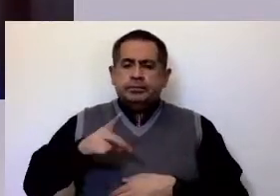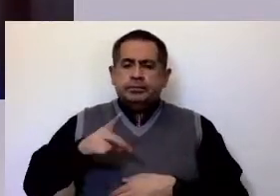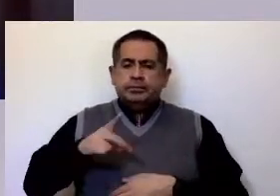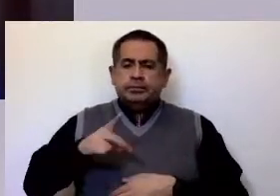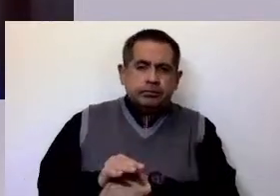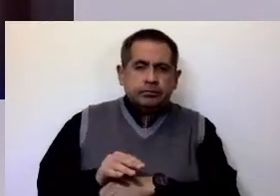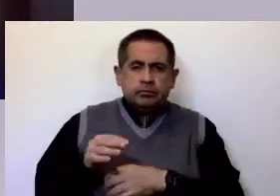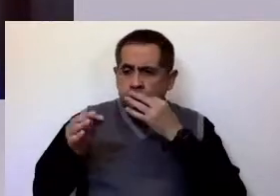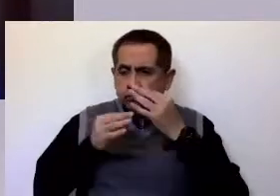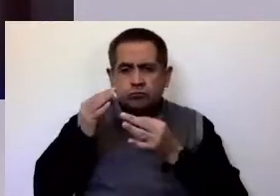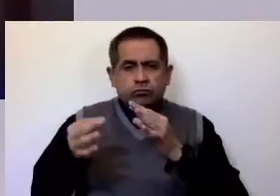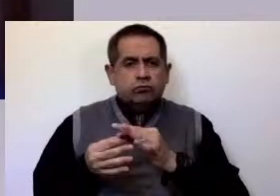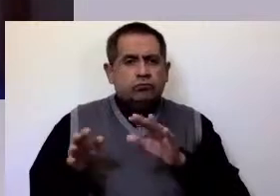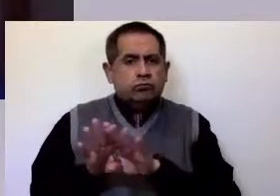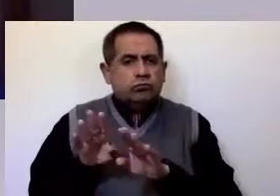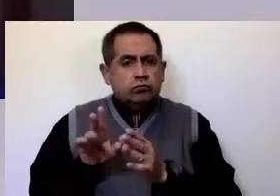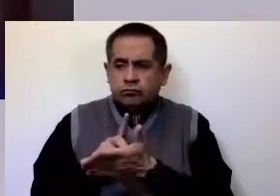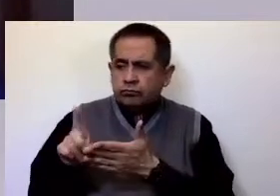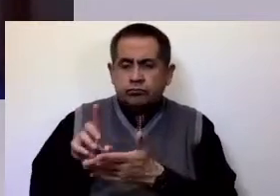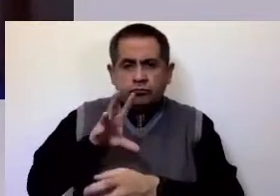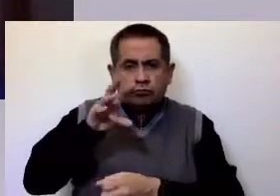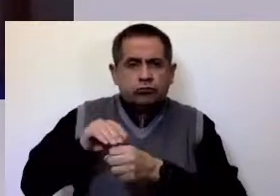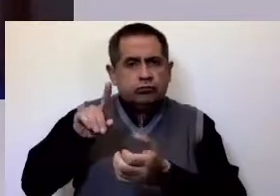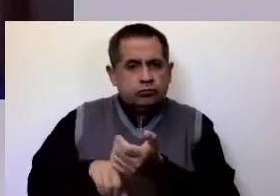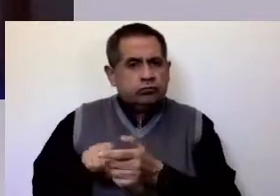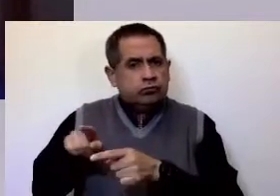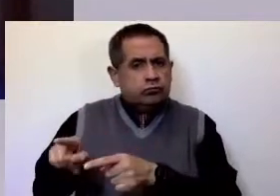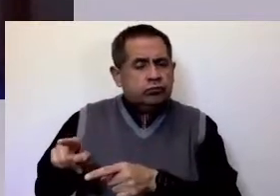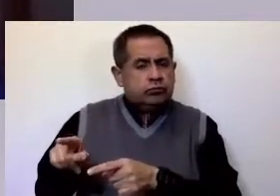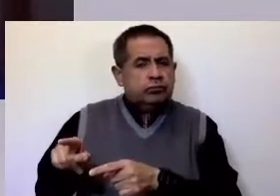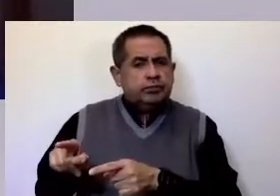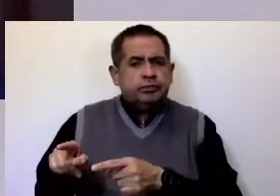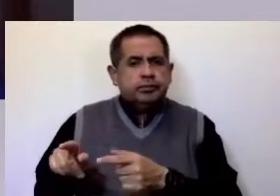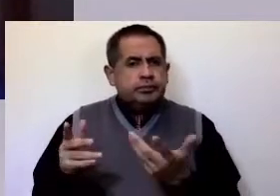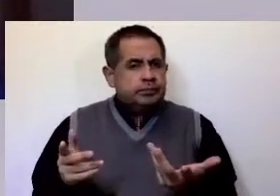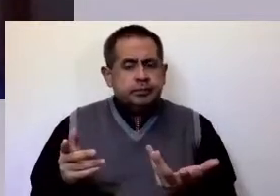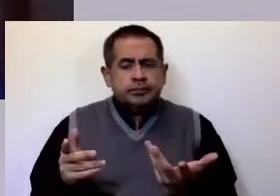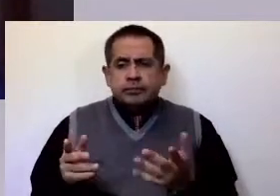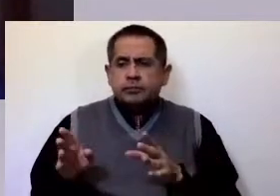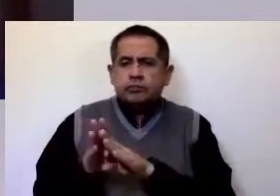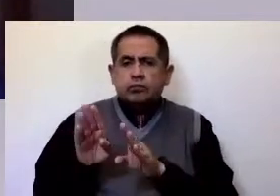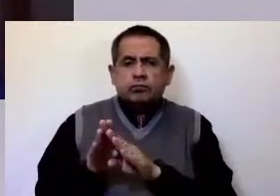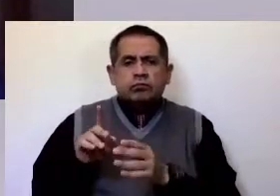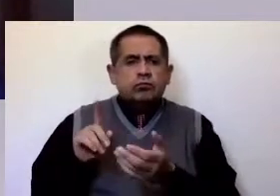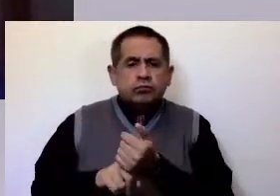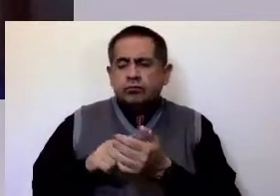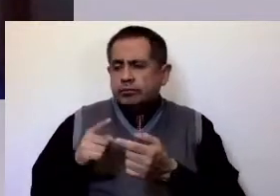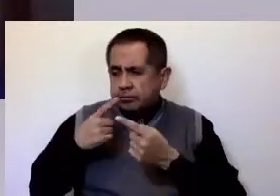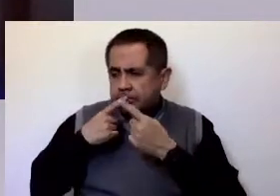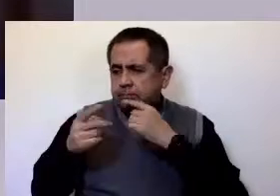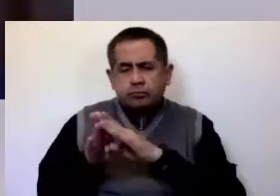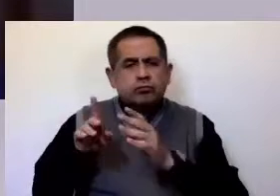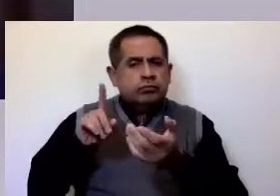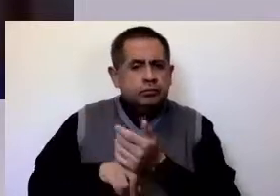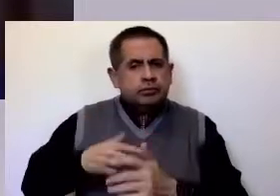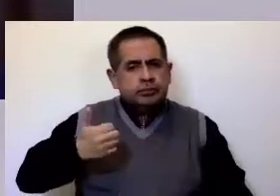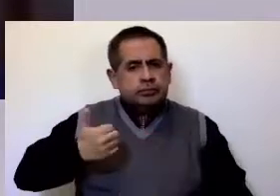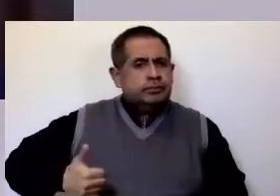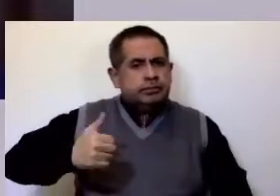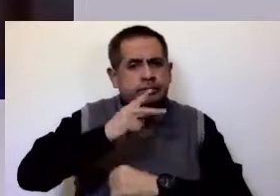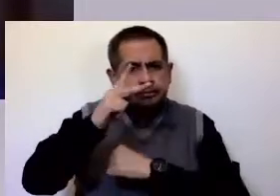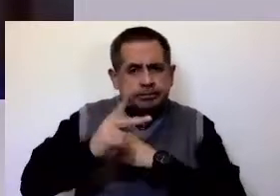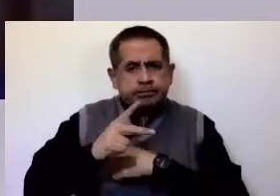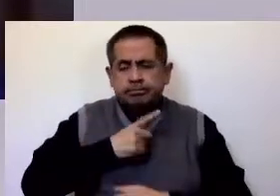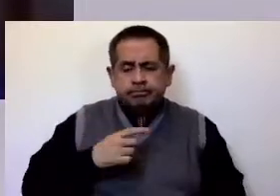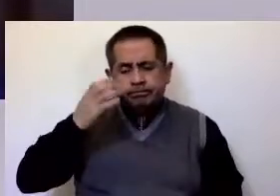los derechos contenidos en este instrumento no pueden desconocer la situación particular que enfrenta cada país por